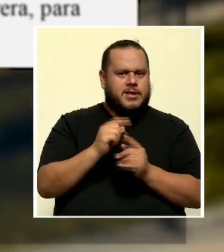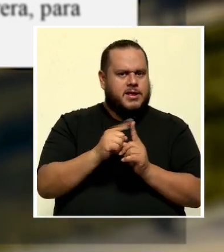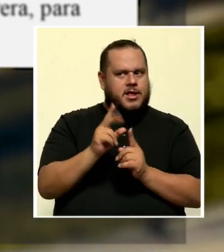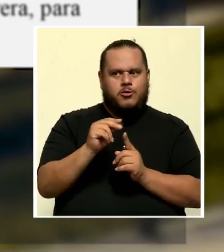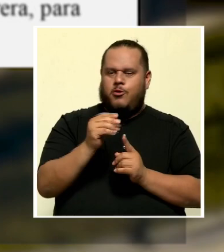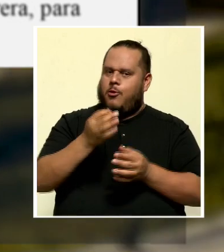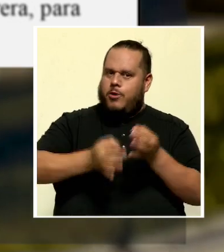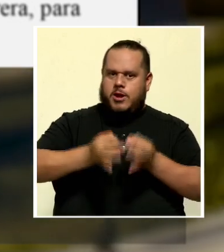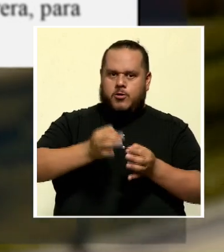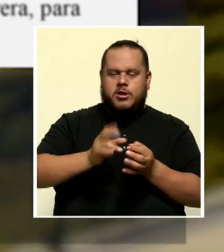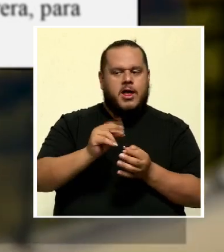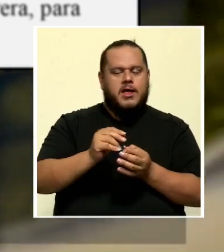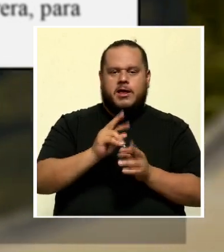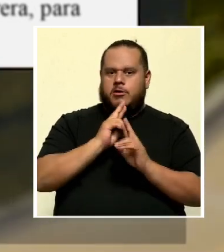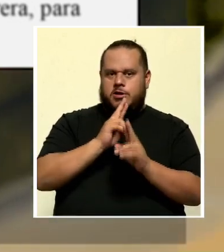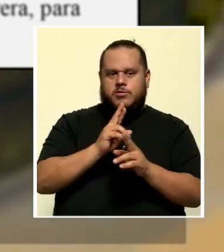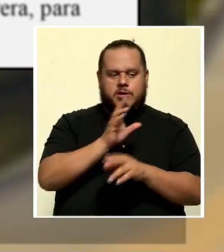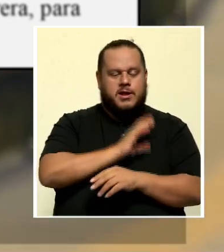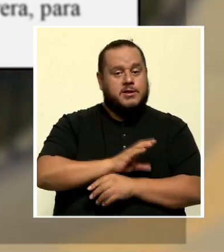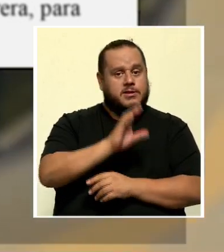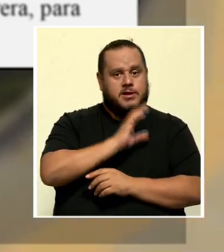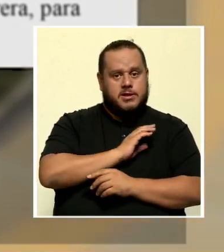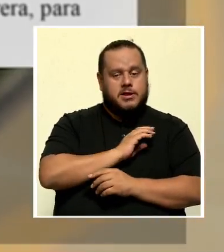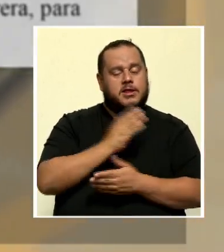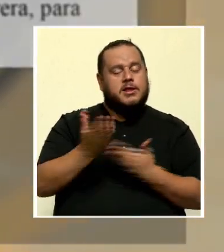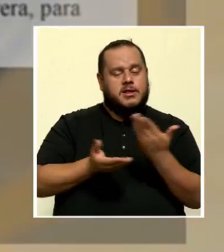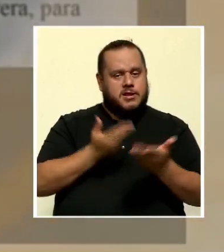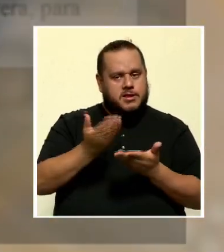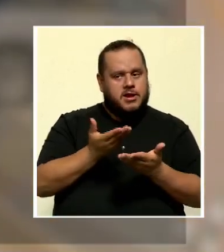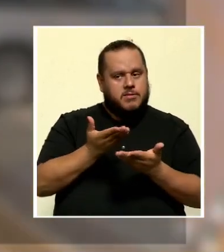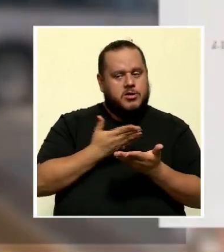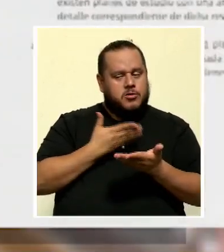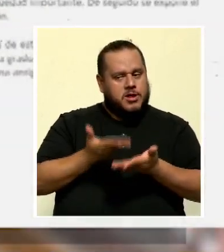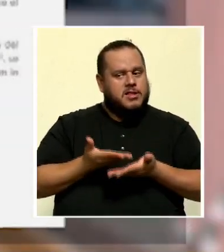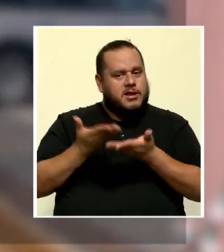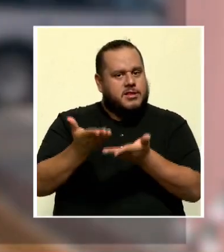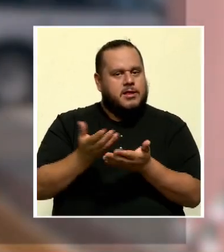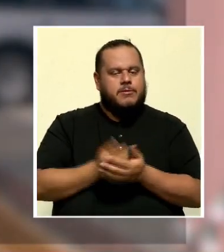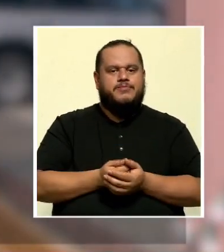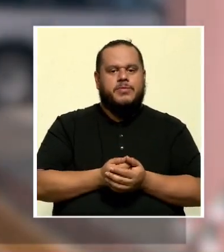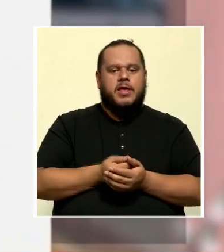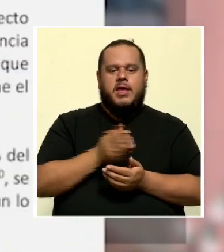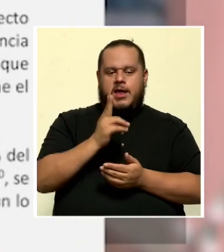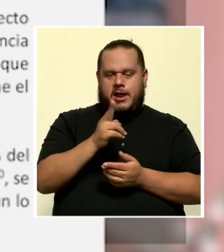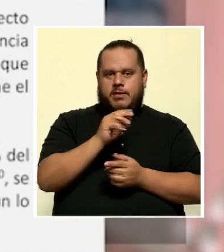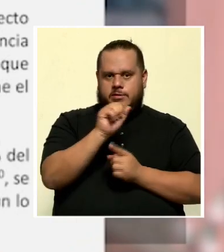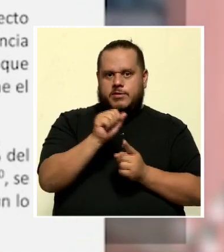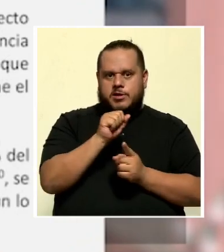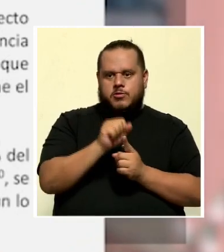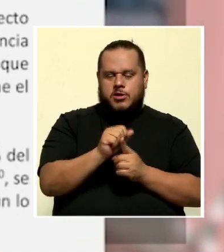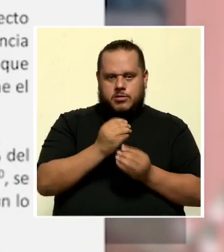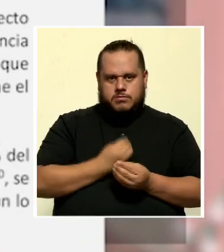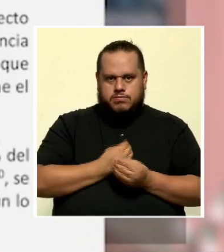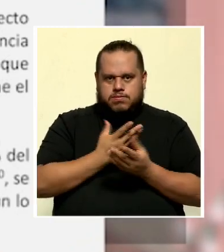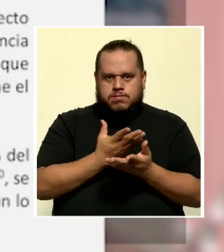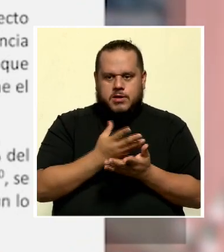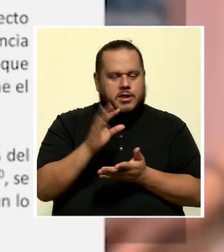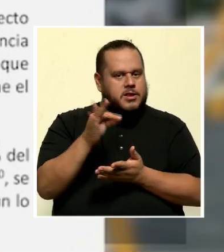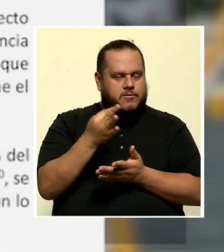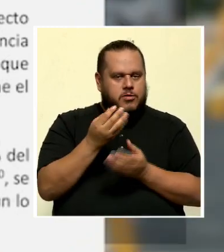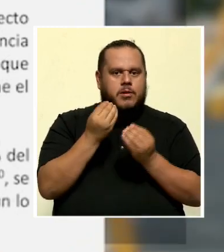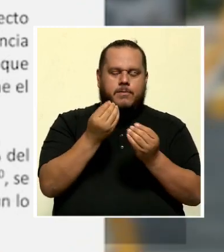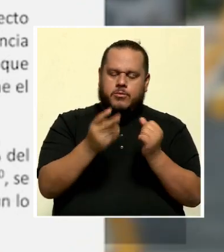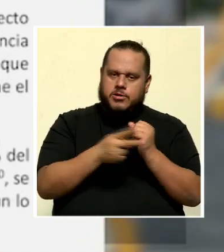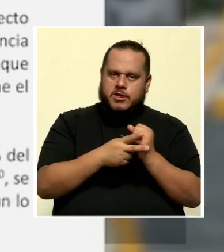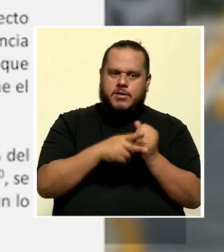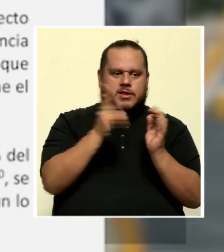justa y que no respondía a las características del servicio que se les brinda. En el mismo sentido, se había pronunciado de forma reiterada